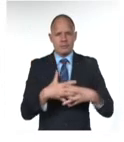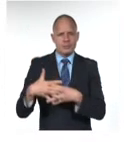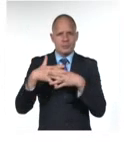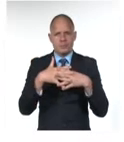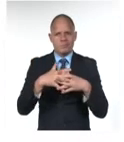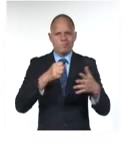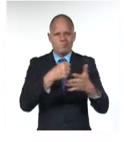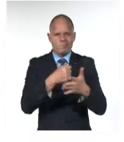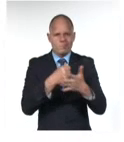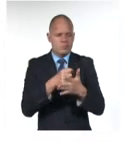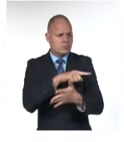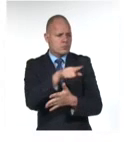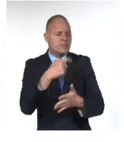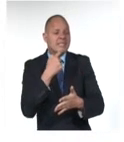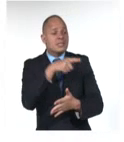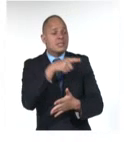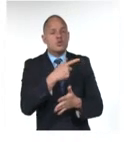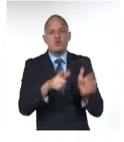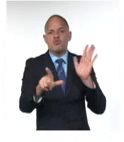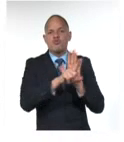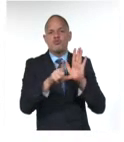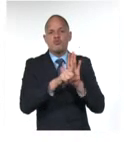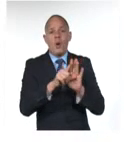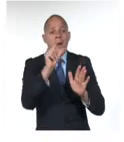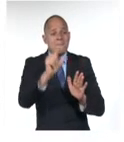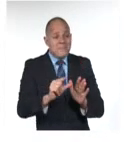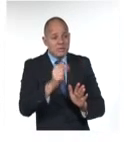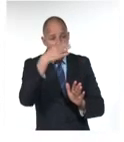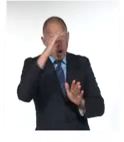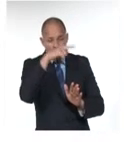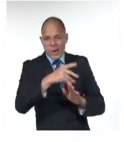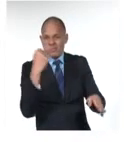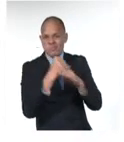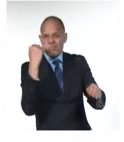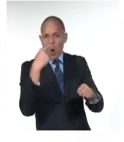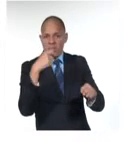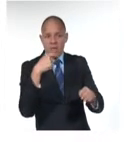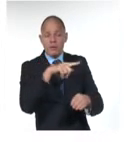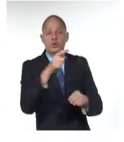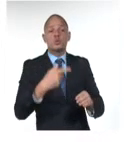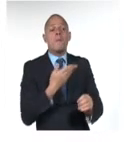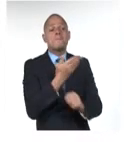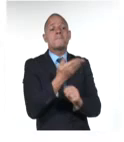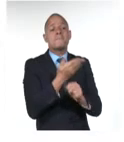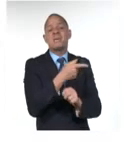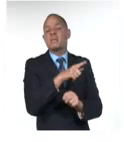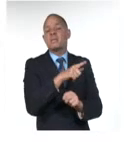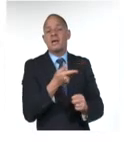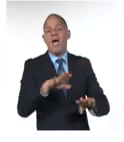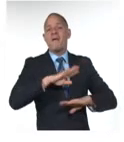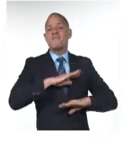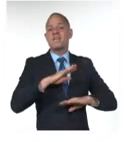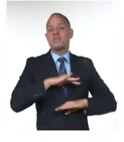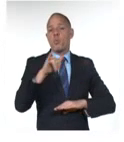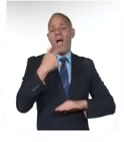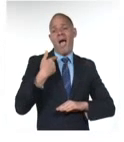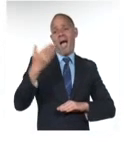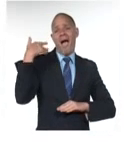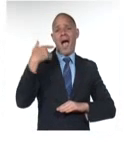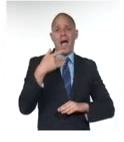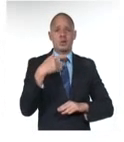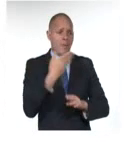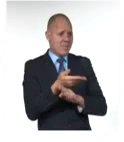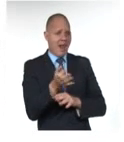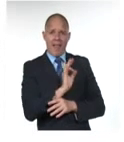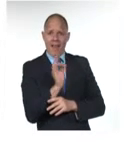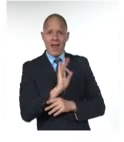de tránsito tomen medidas contra el emigrante cubano, que exijan visas cuando no lo hacían en el pasado, incluyendo